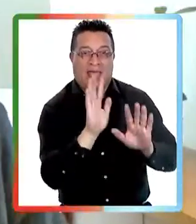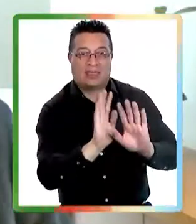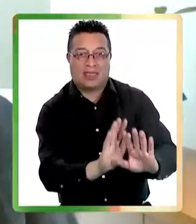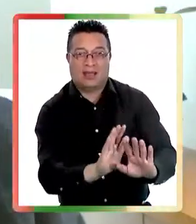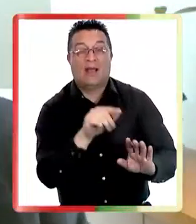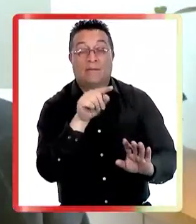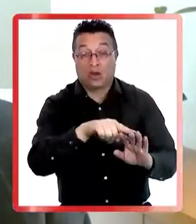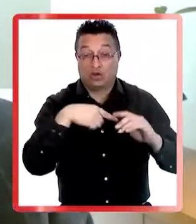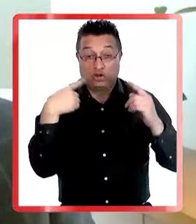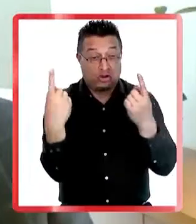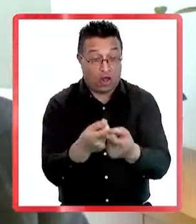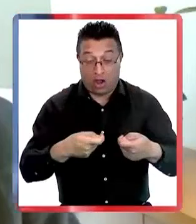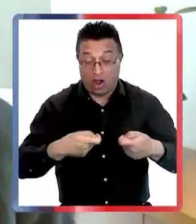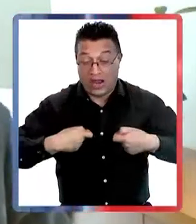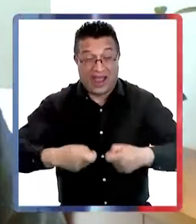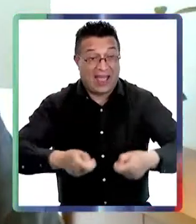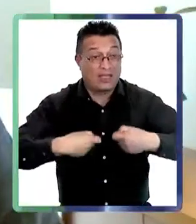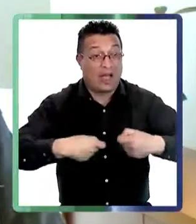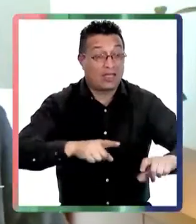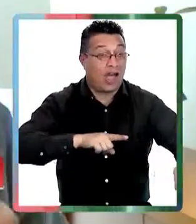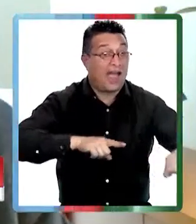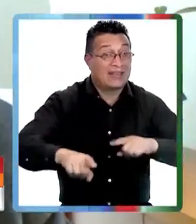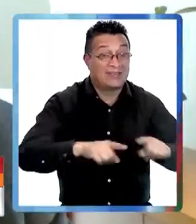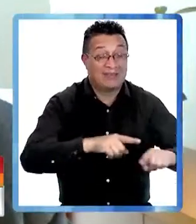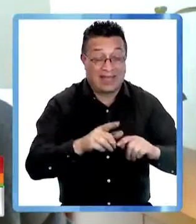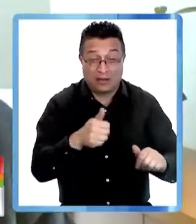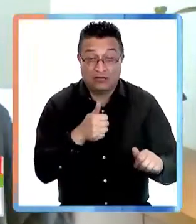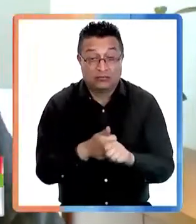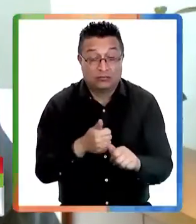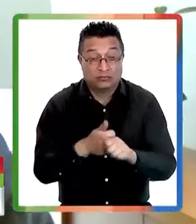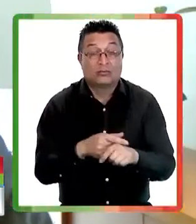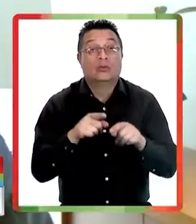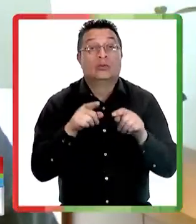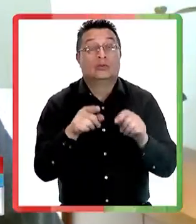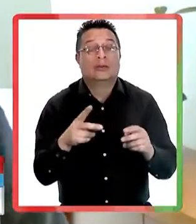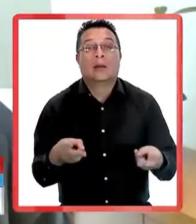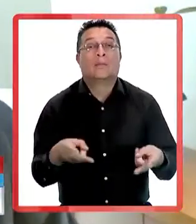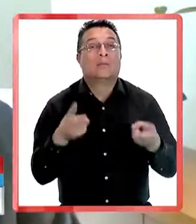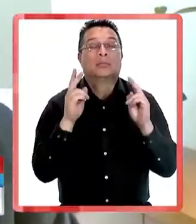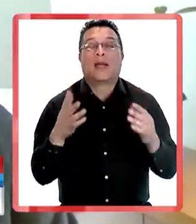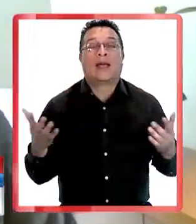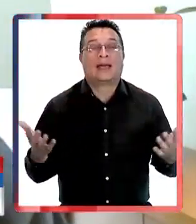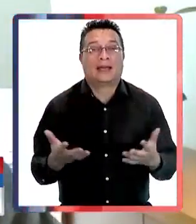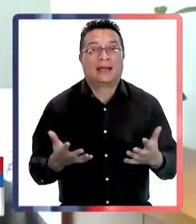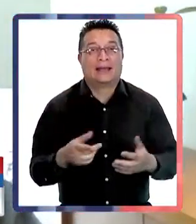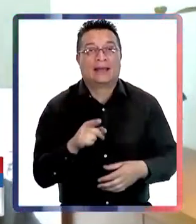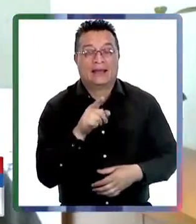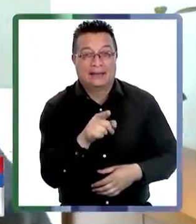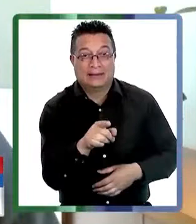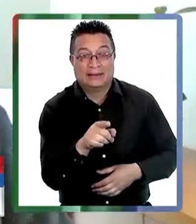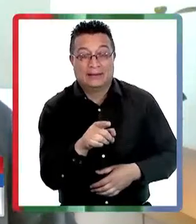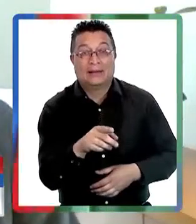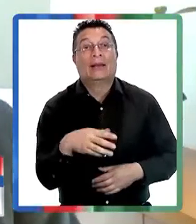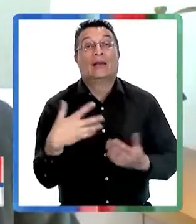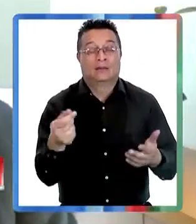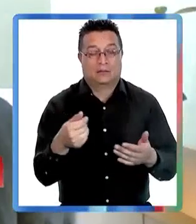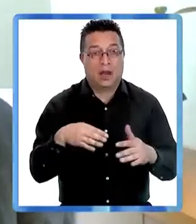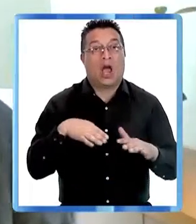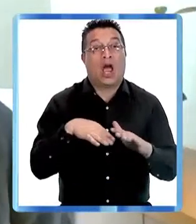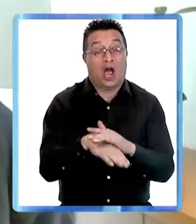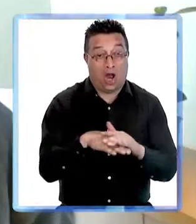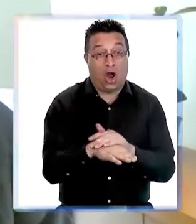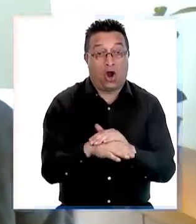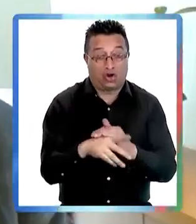y todos esos costos de las actividades de soporte lo que van a permitir es un